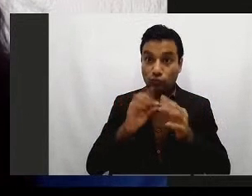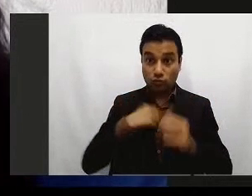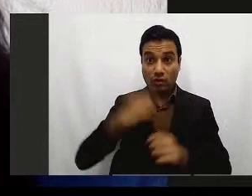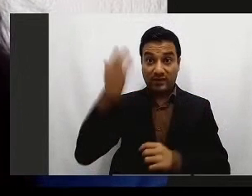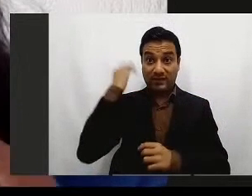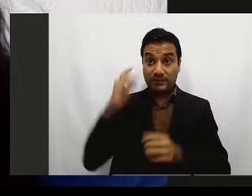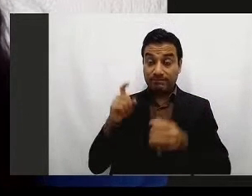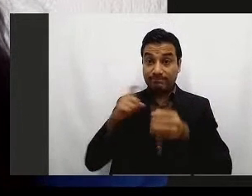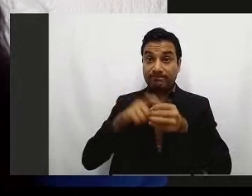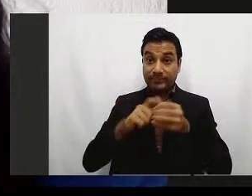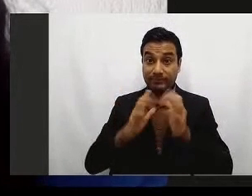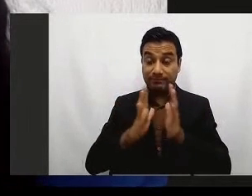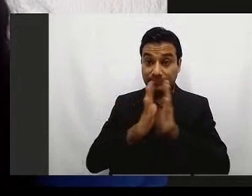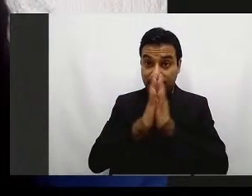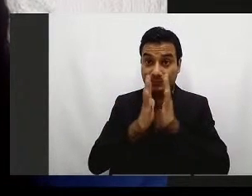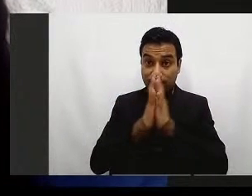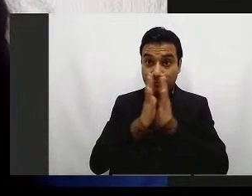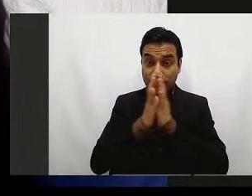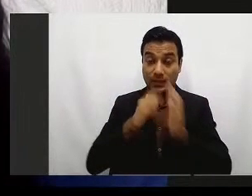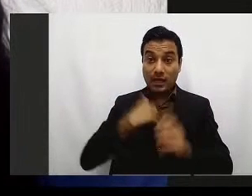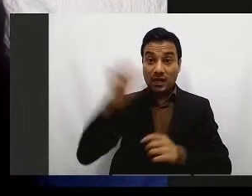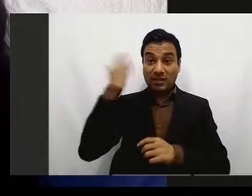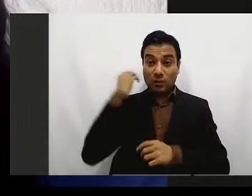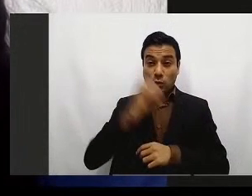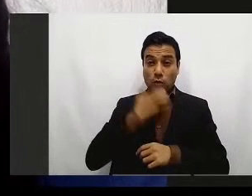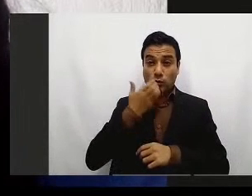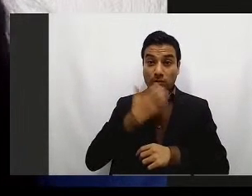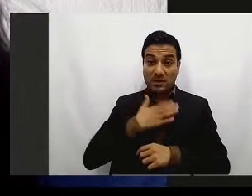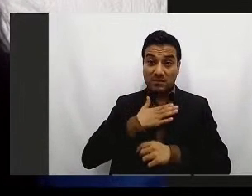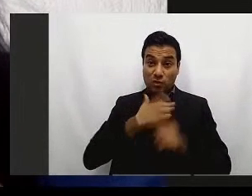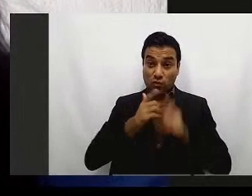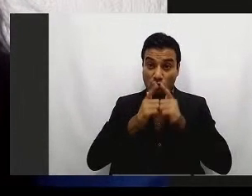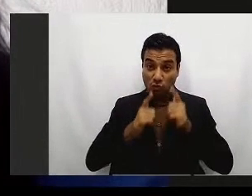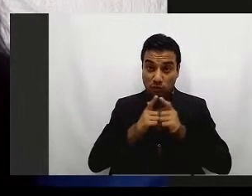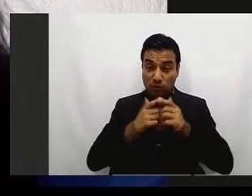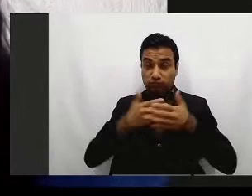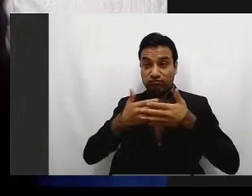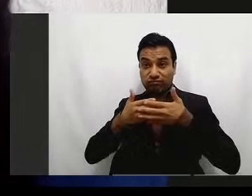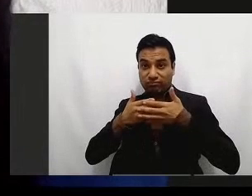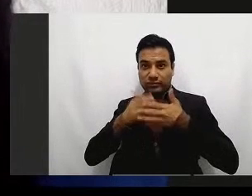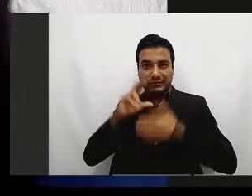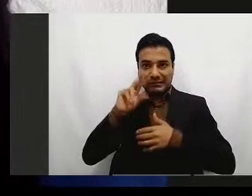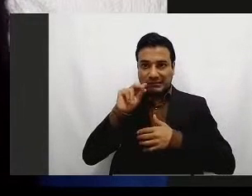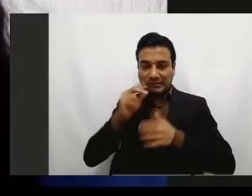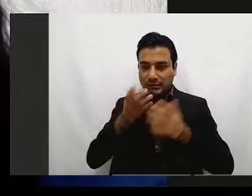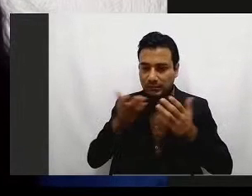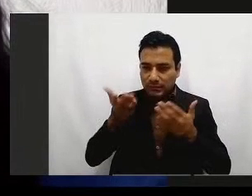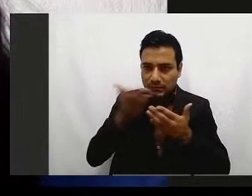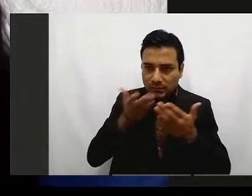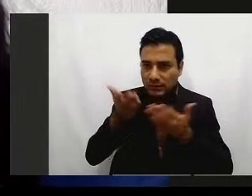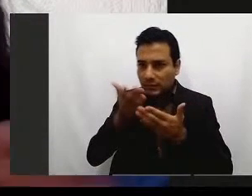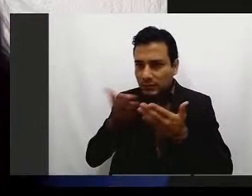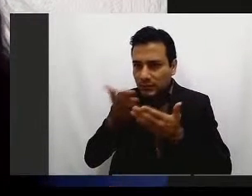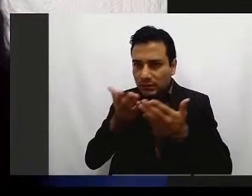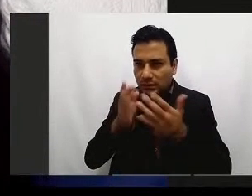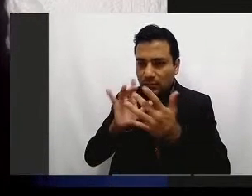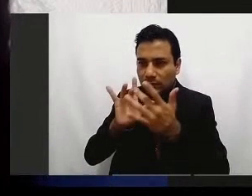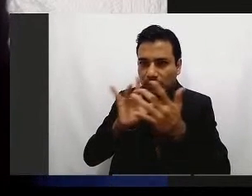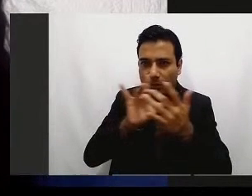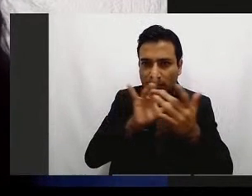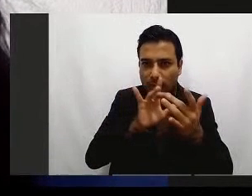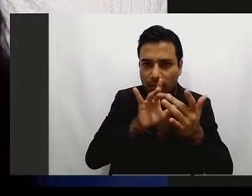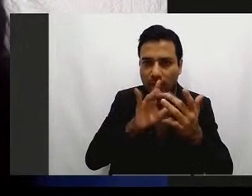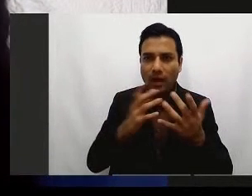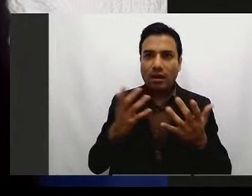proceso, como salirnos de esas burbujas, escucharnos unos al otro y encontrar constantes que sucedían dentro de las